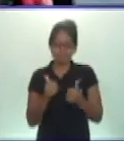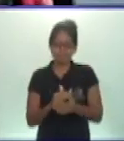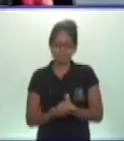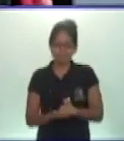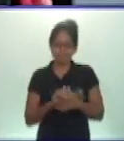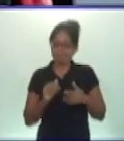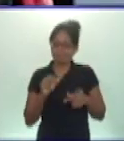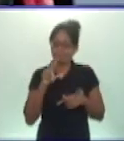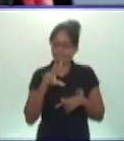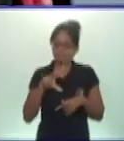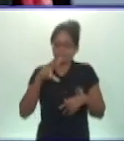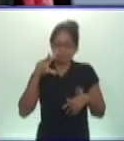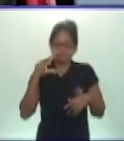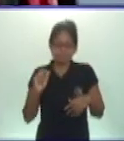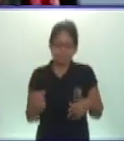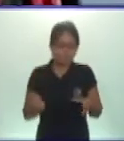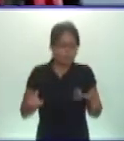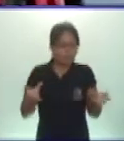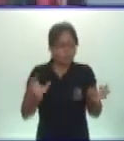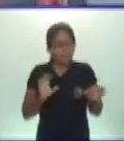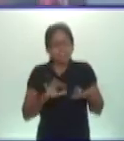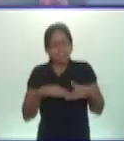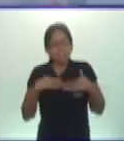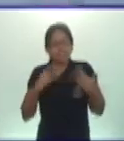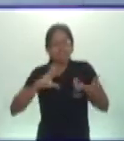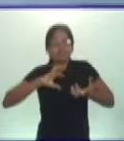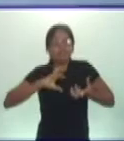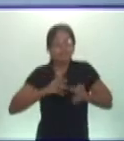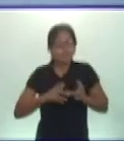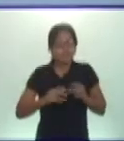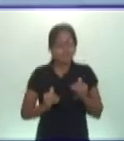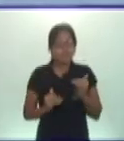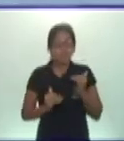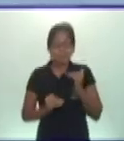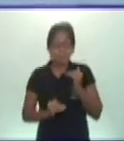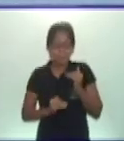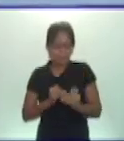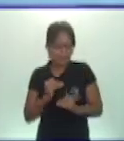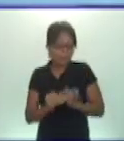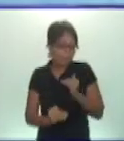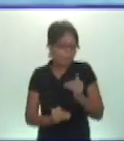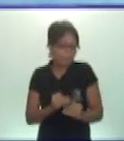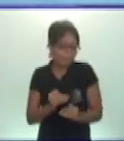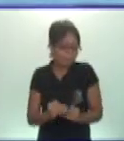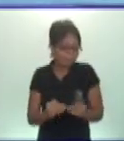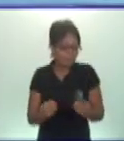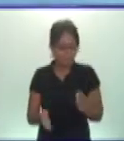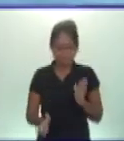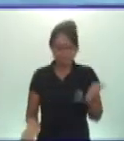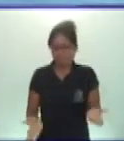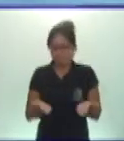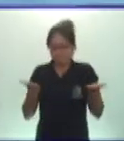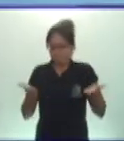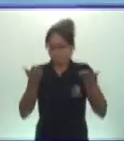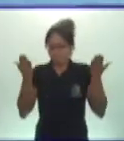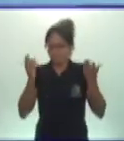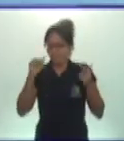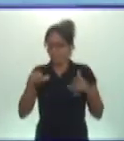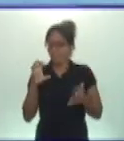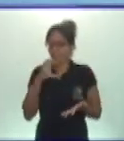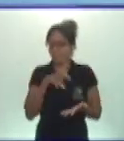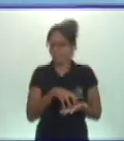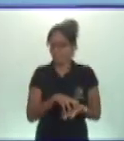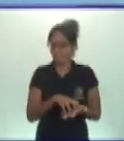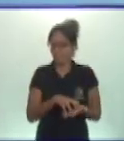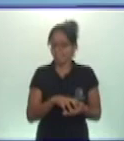una nueva oleada de progreso y de desarrollo de la ciudad, que al parecer también tendrá en la bahía su fuente